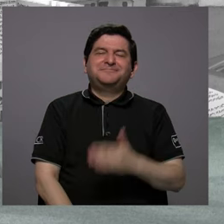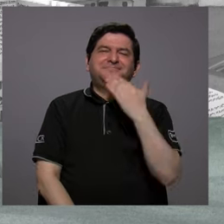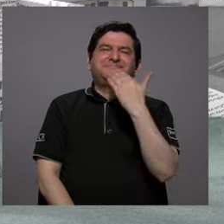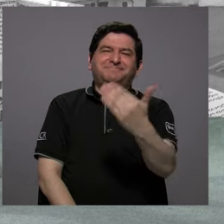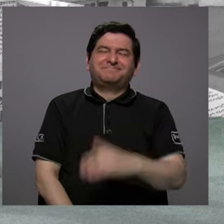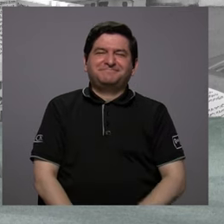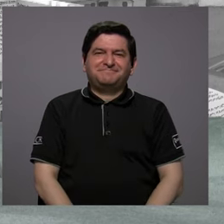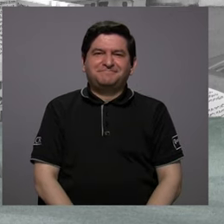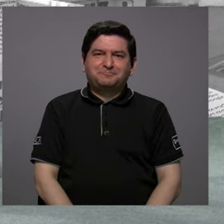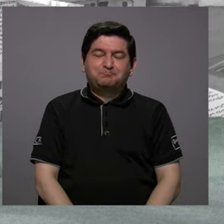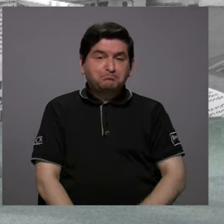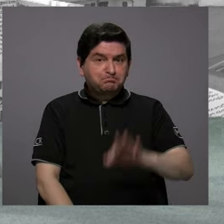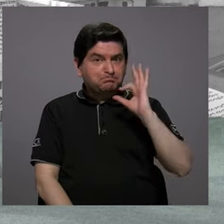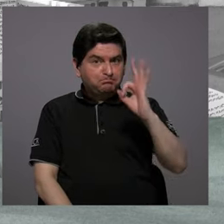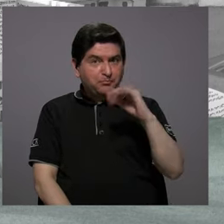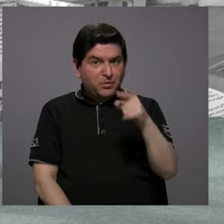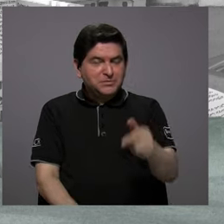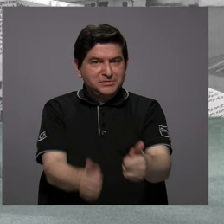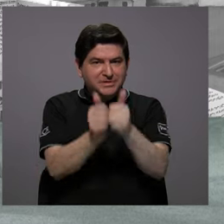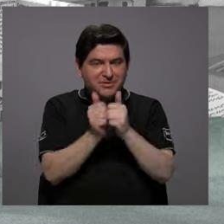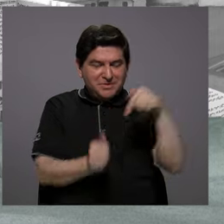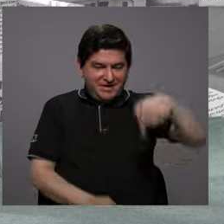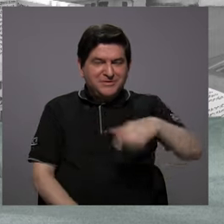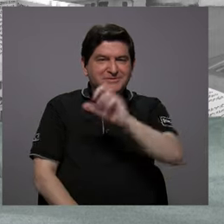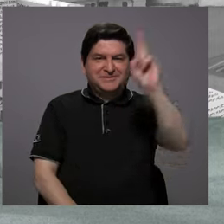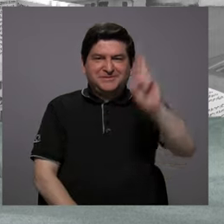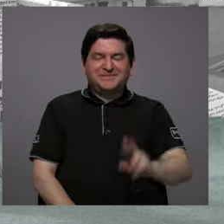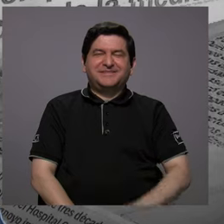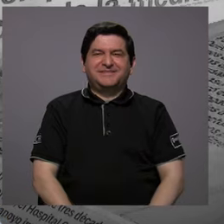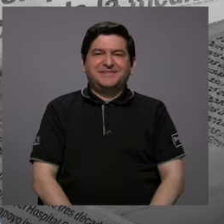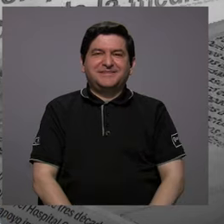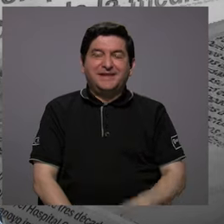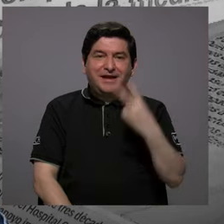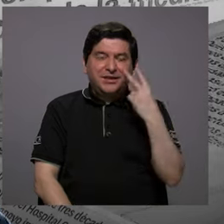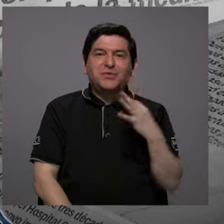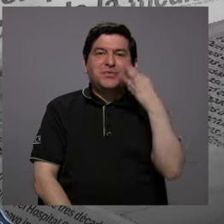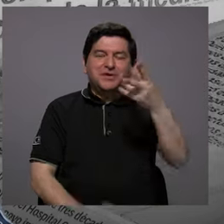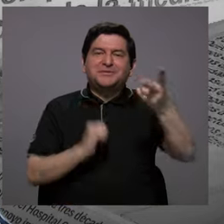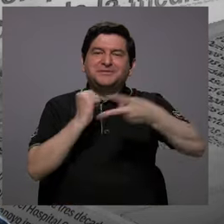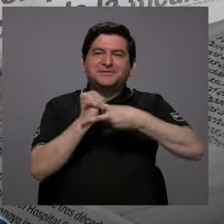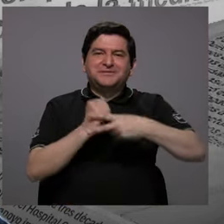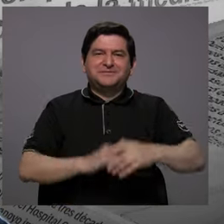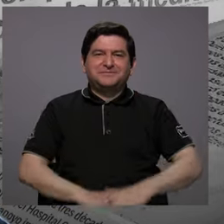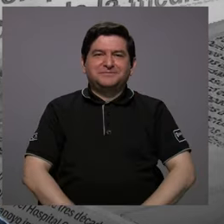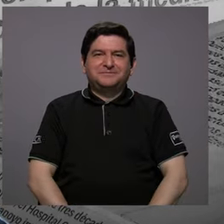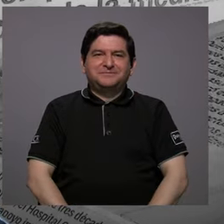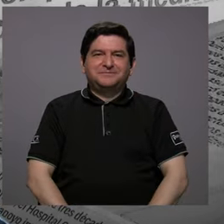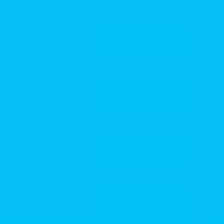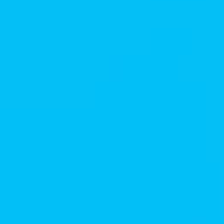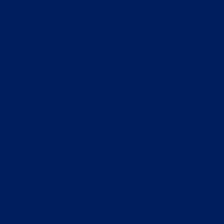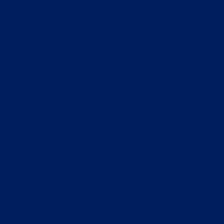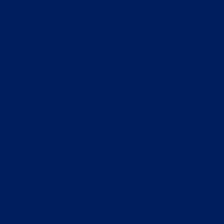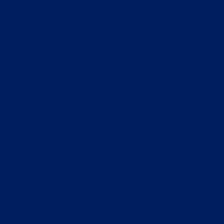gracias Y qué bien que está con nosotros en Costa Rica gracias Nos vemos la próxima vez